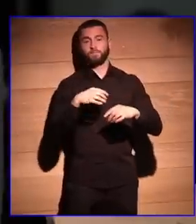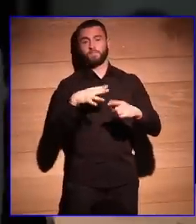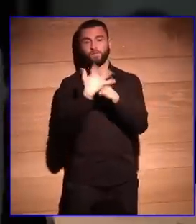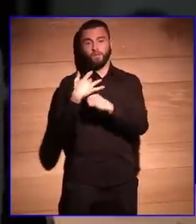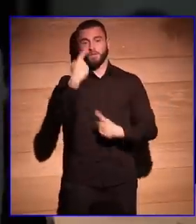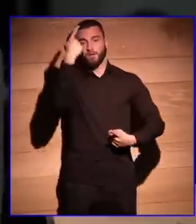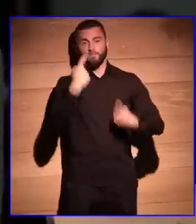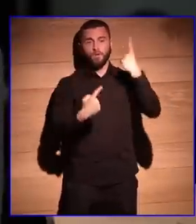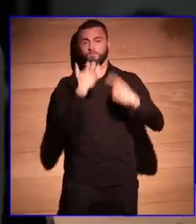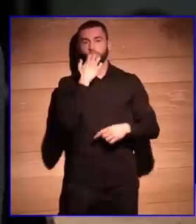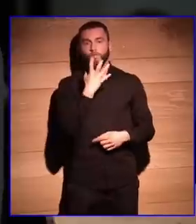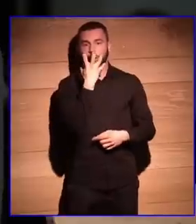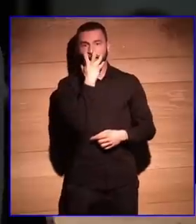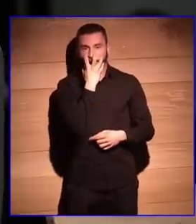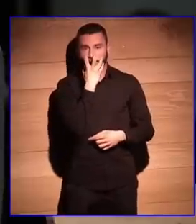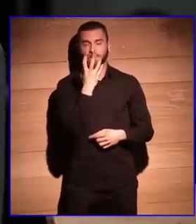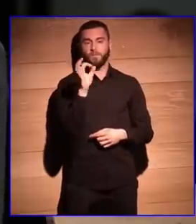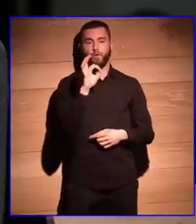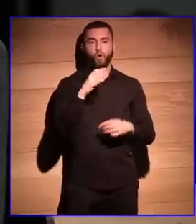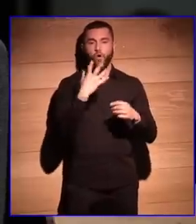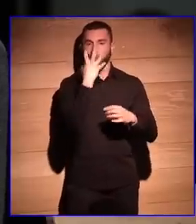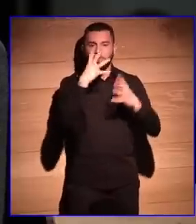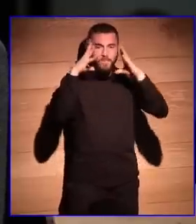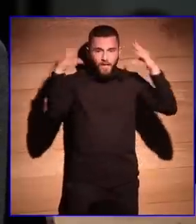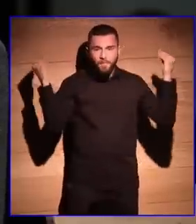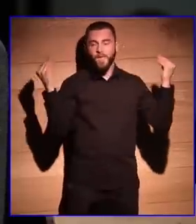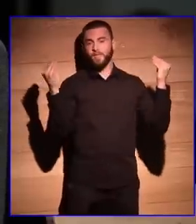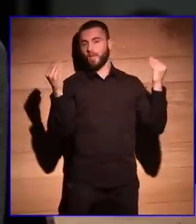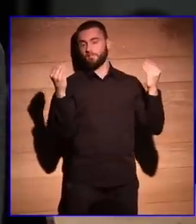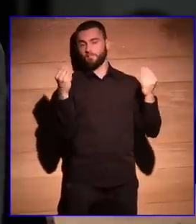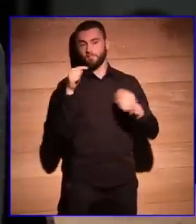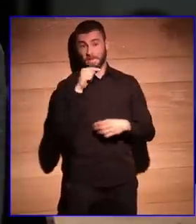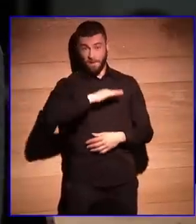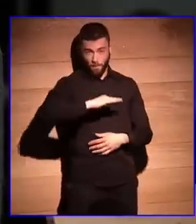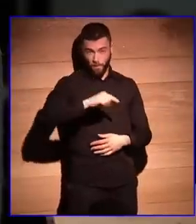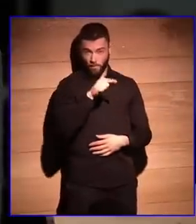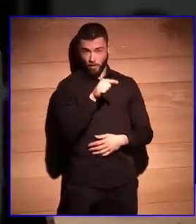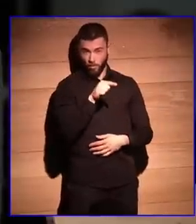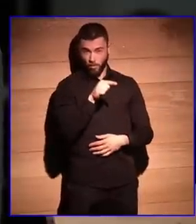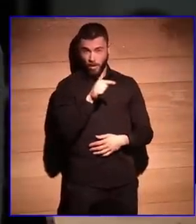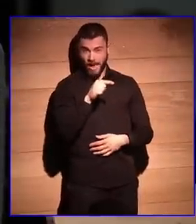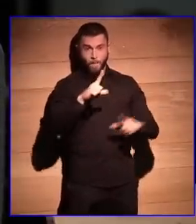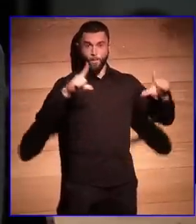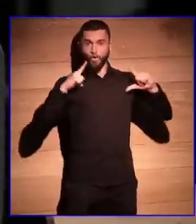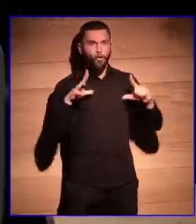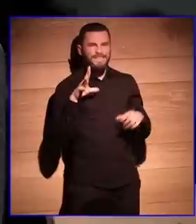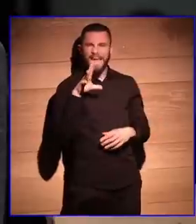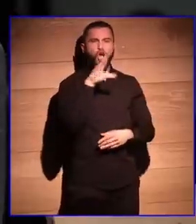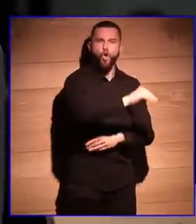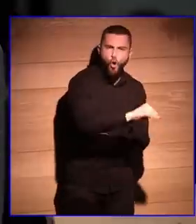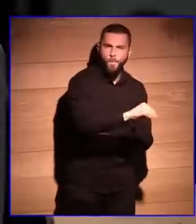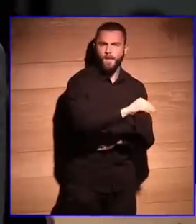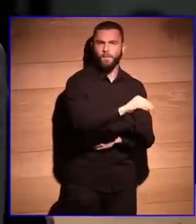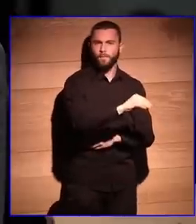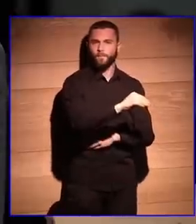caso de Aníbal Lecter, por ejemplo, en cierta medida de Darth Vader, el villano se come al protagonista, pero incluso para